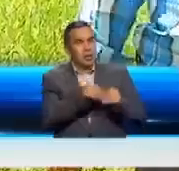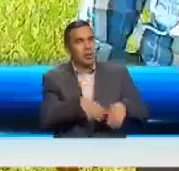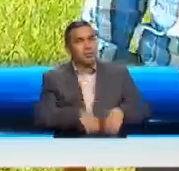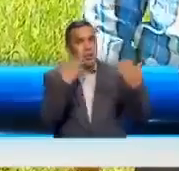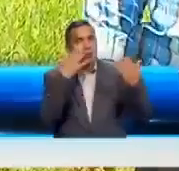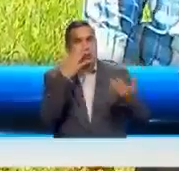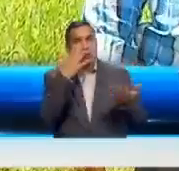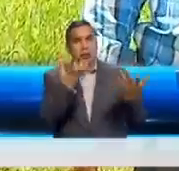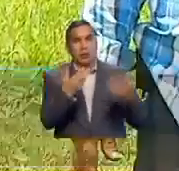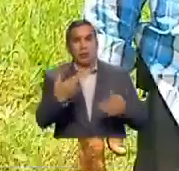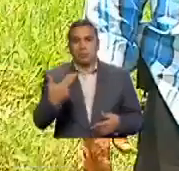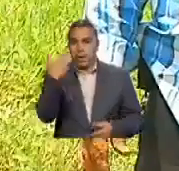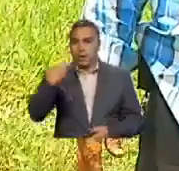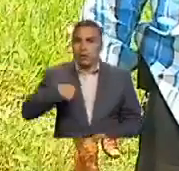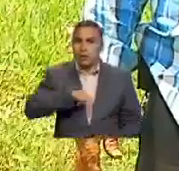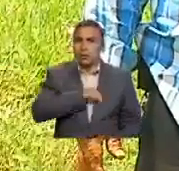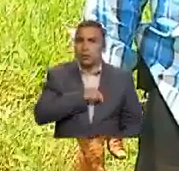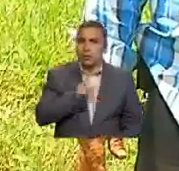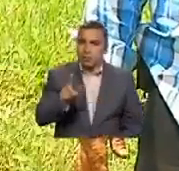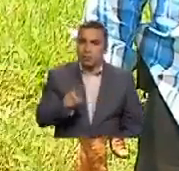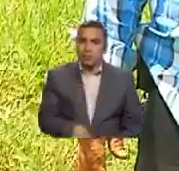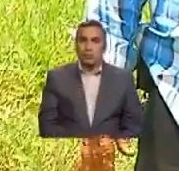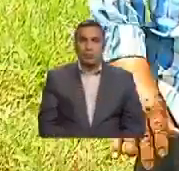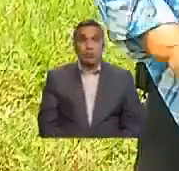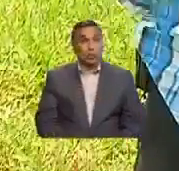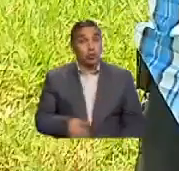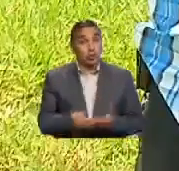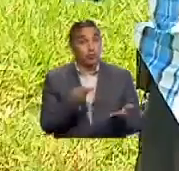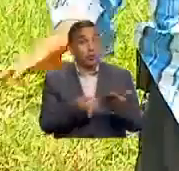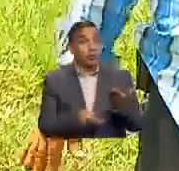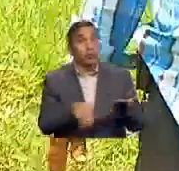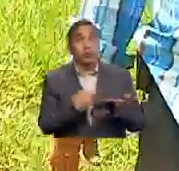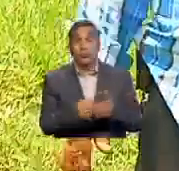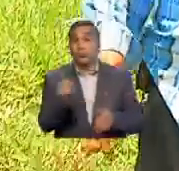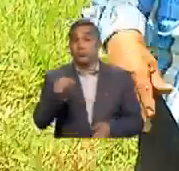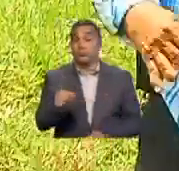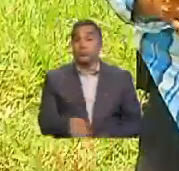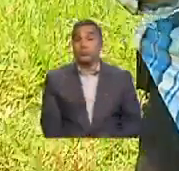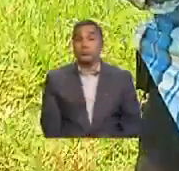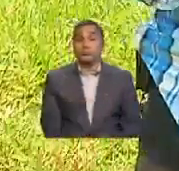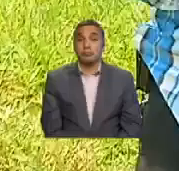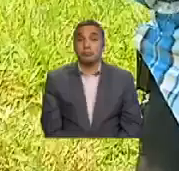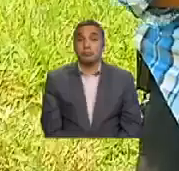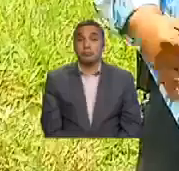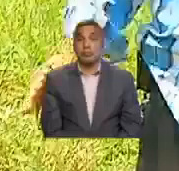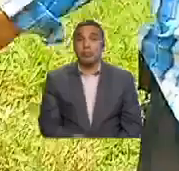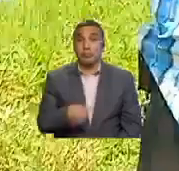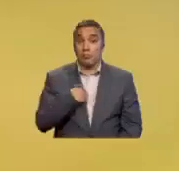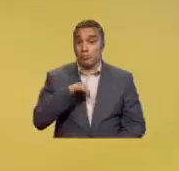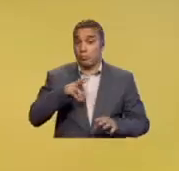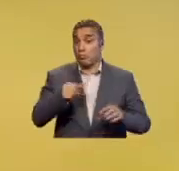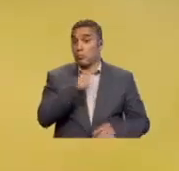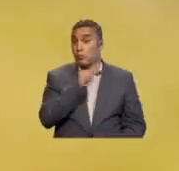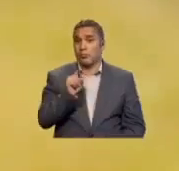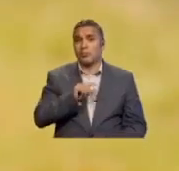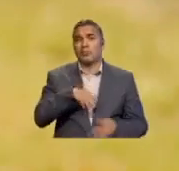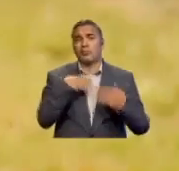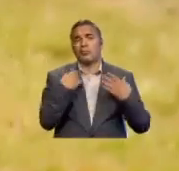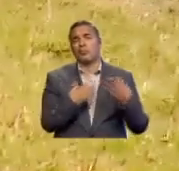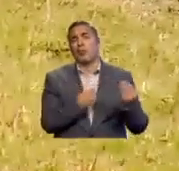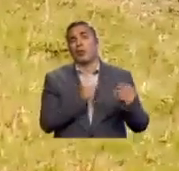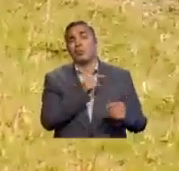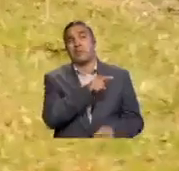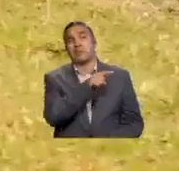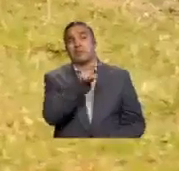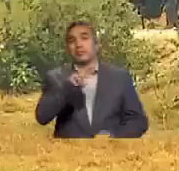quieren matar a nosotros. ¿Eso ocurre con todos? Con todos, porque no es solamente a mí que me han robado, sino... Casos como